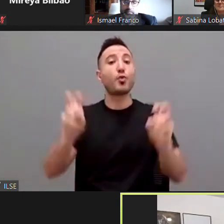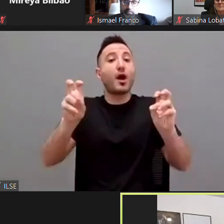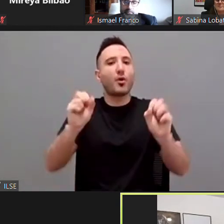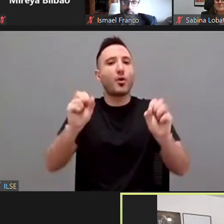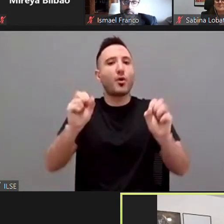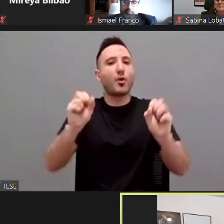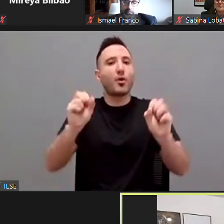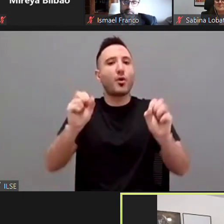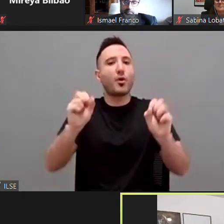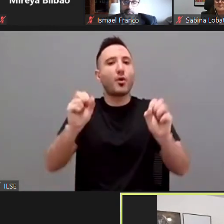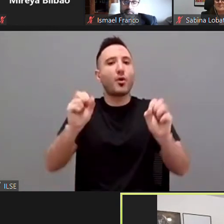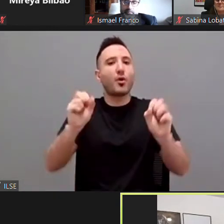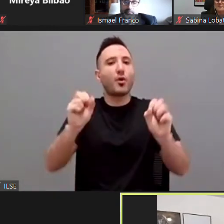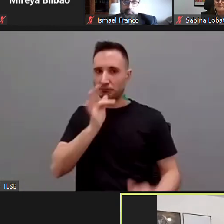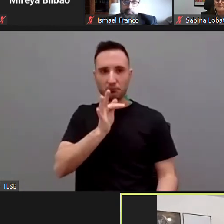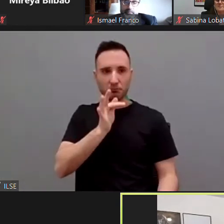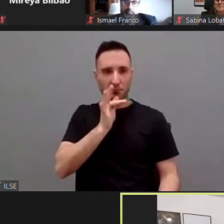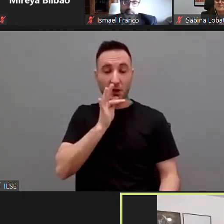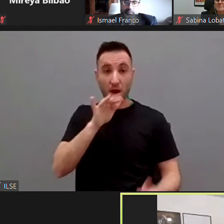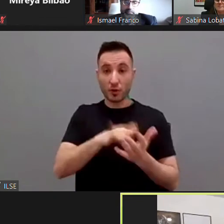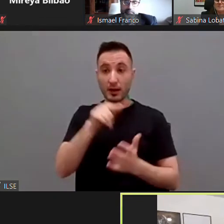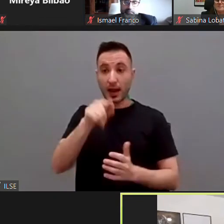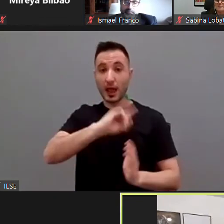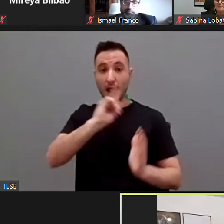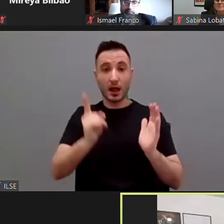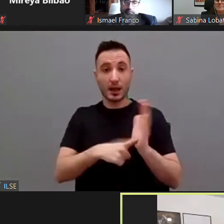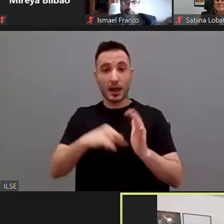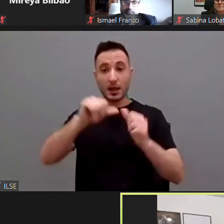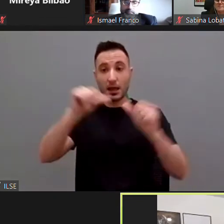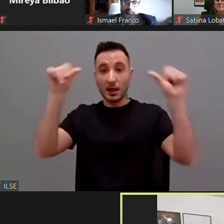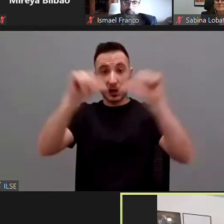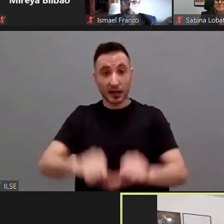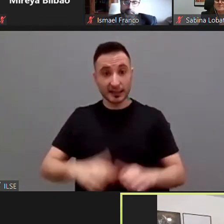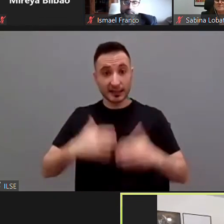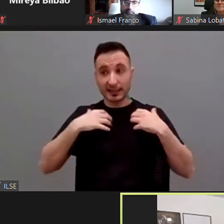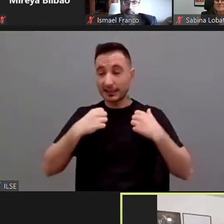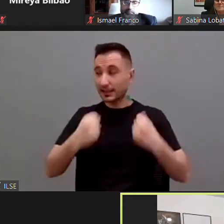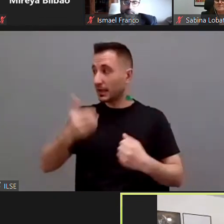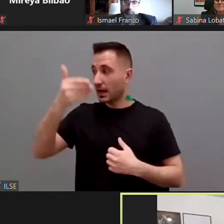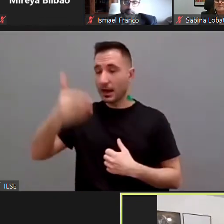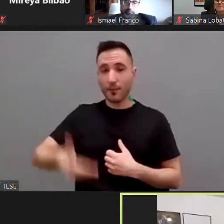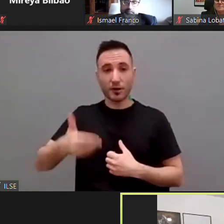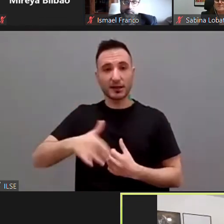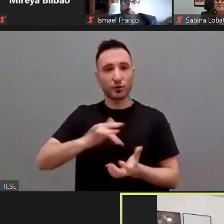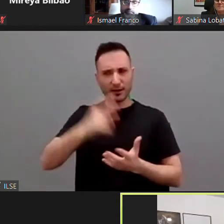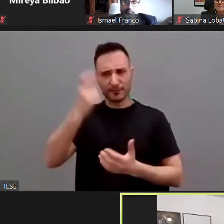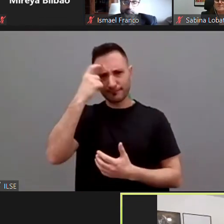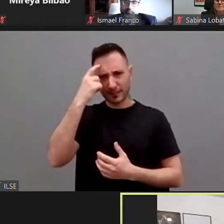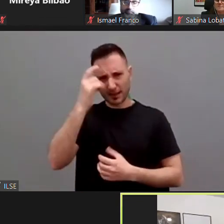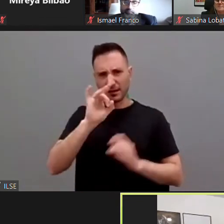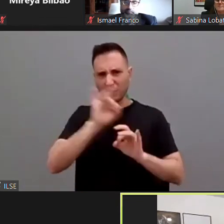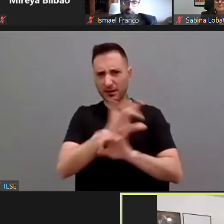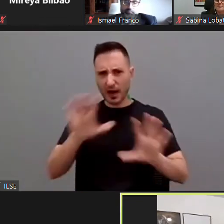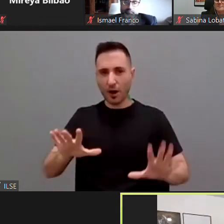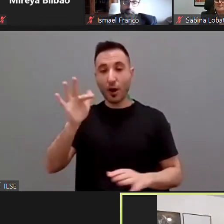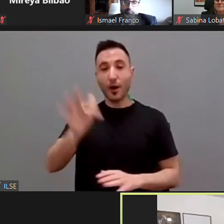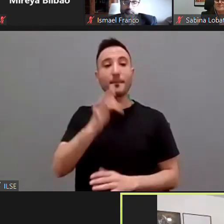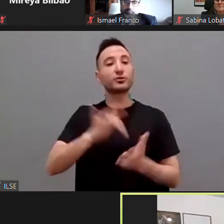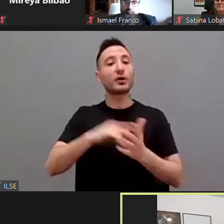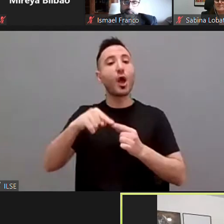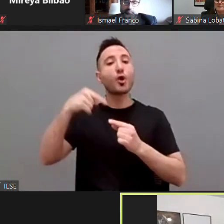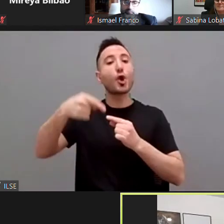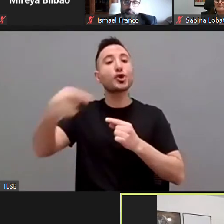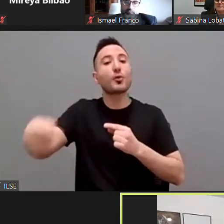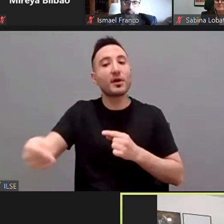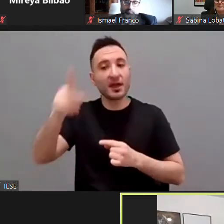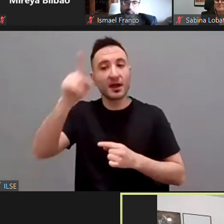en ese momento, era lo más importante y que realmente había que ser conscientes y consecuentes con lo que estábamos viviendo. Nosotros quisimos